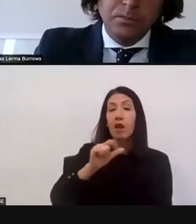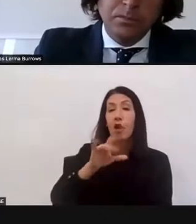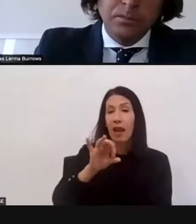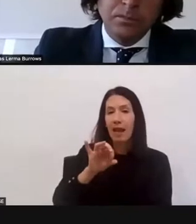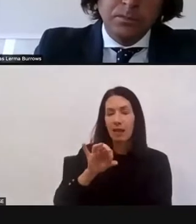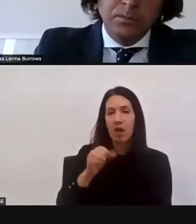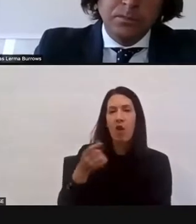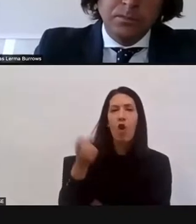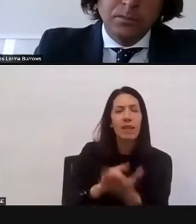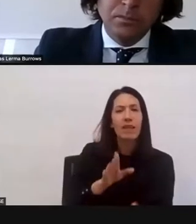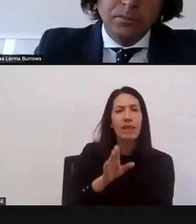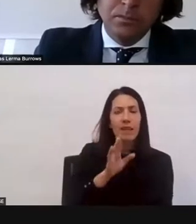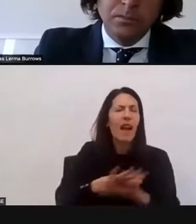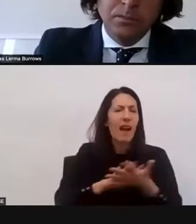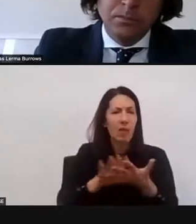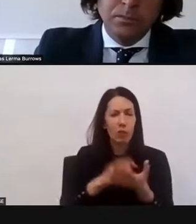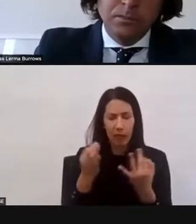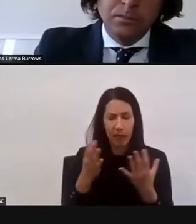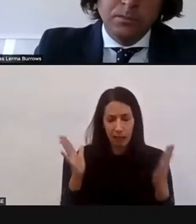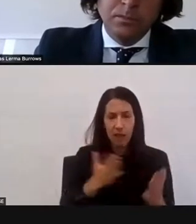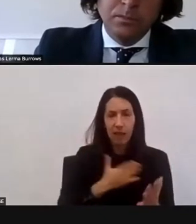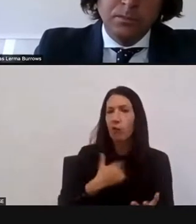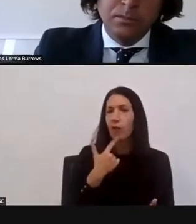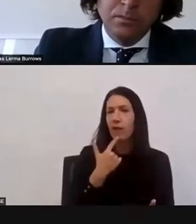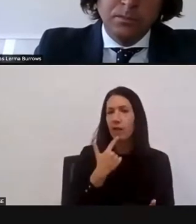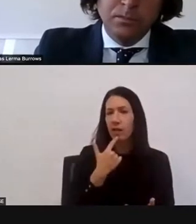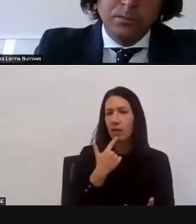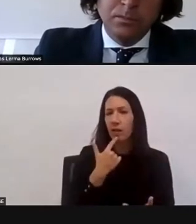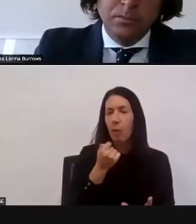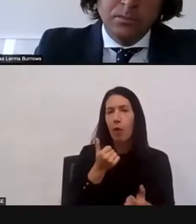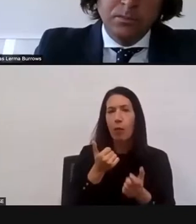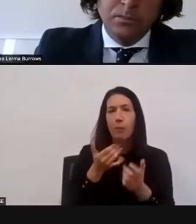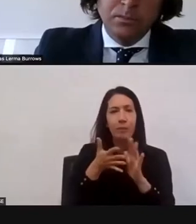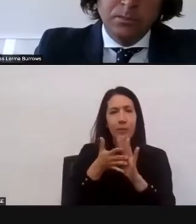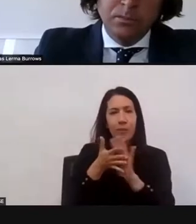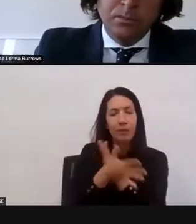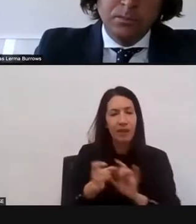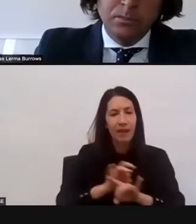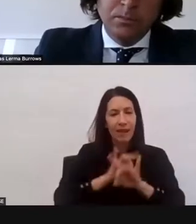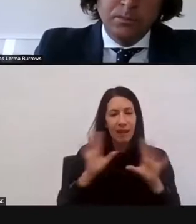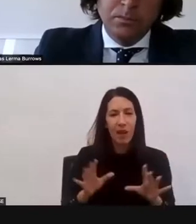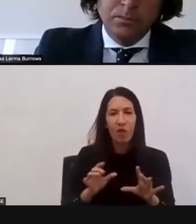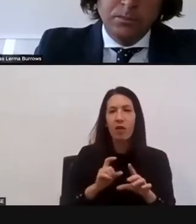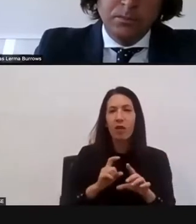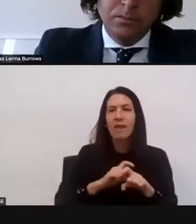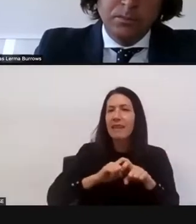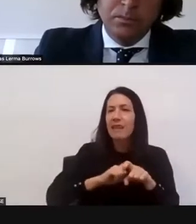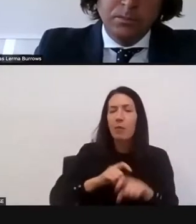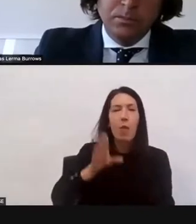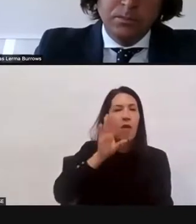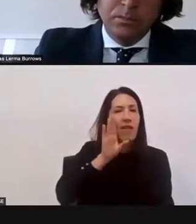de qué estamos hablando exactamente. Quiero decir, vamos a definir un poco qué tipos existen de delitos de odio,